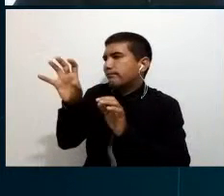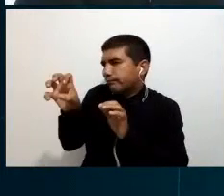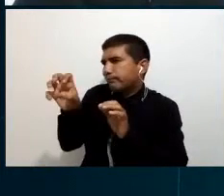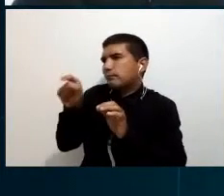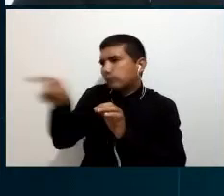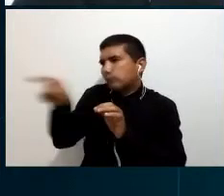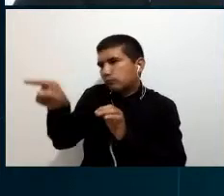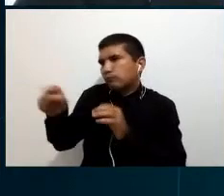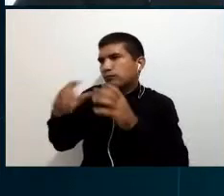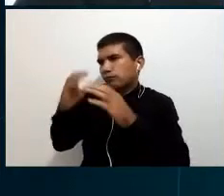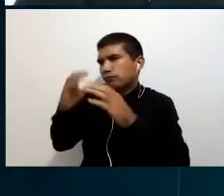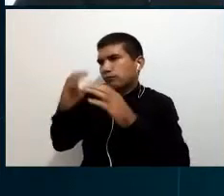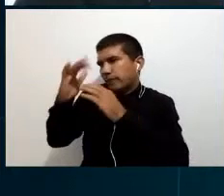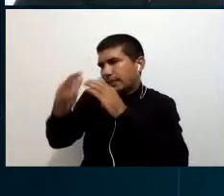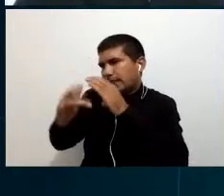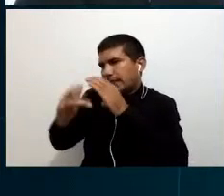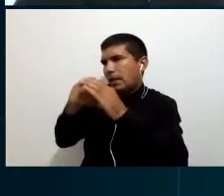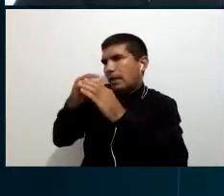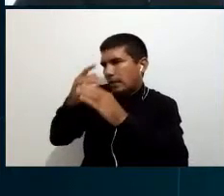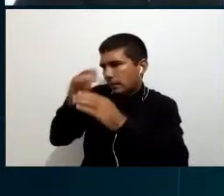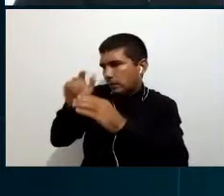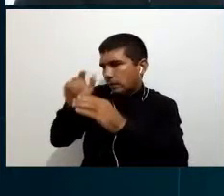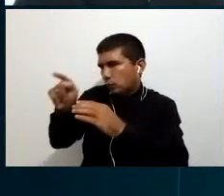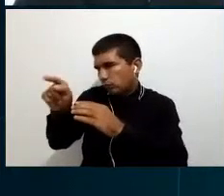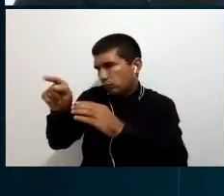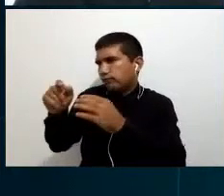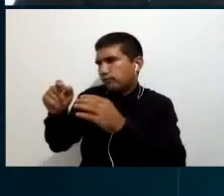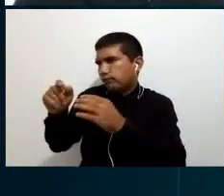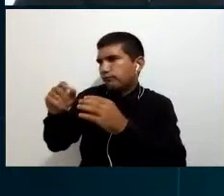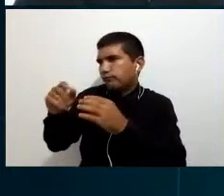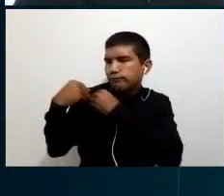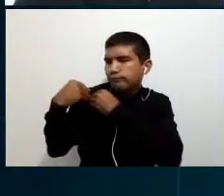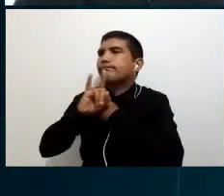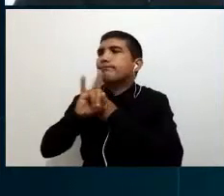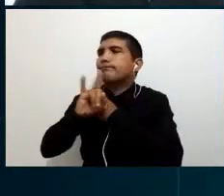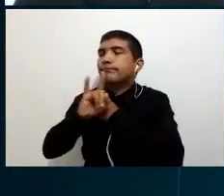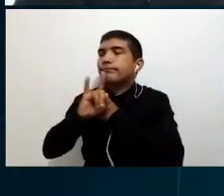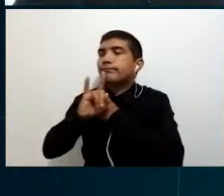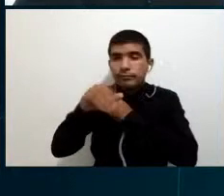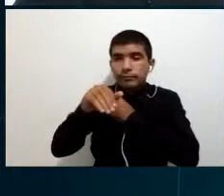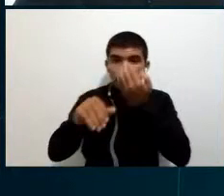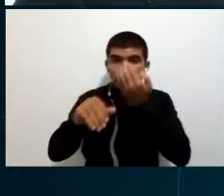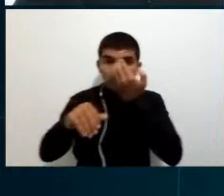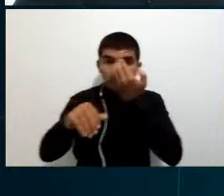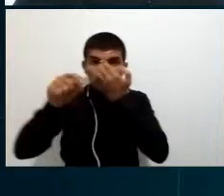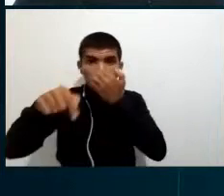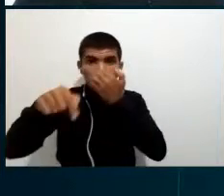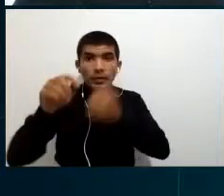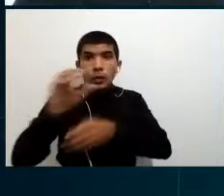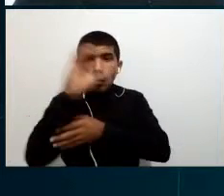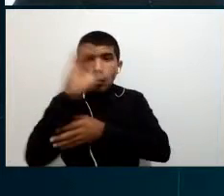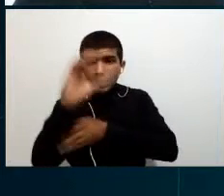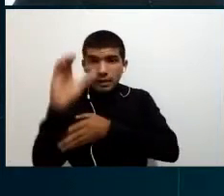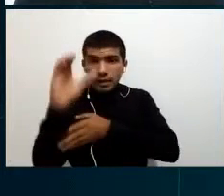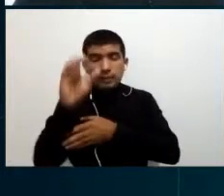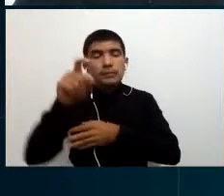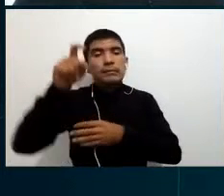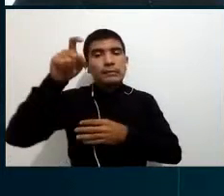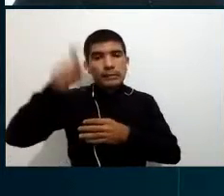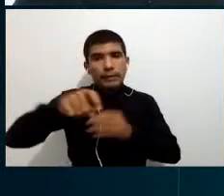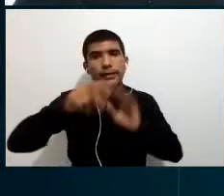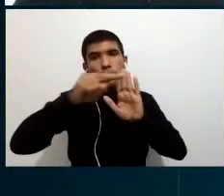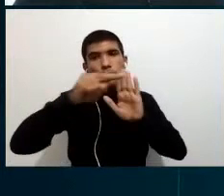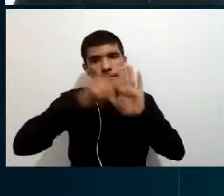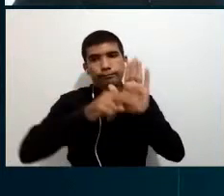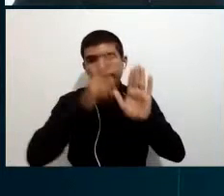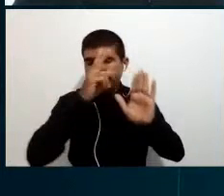colombianas, este gas SF6 tendría un almacenamiento nada más de un año